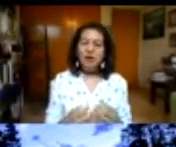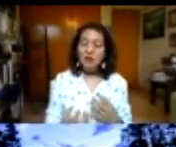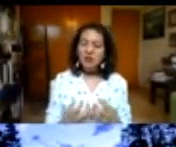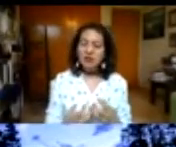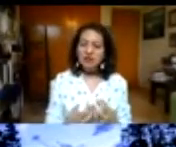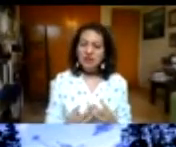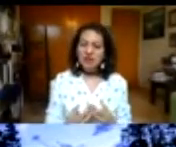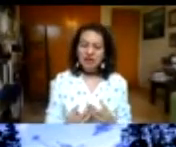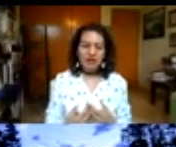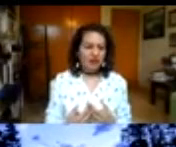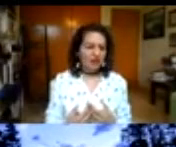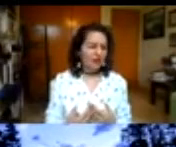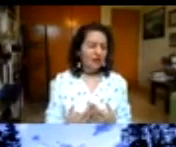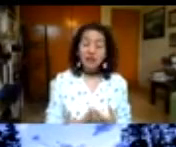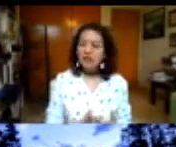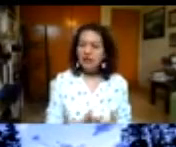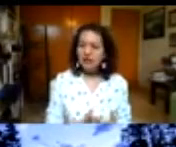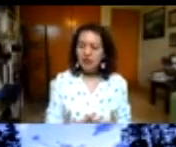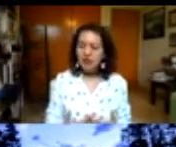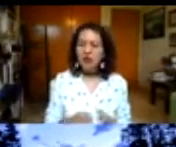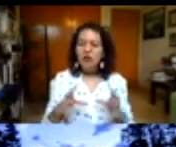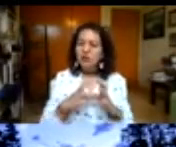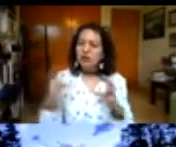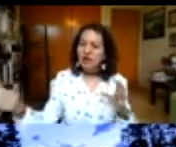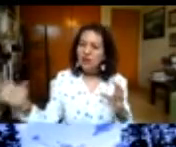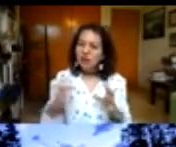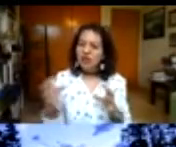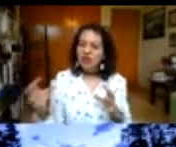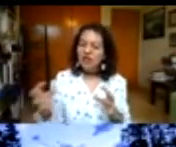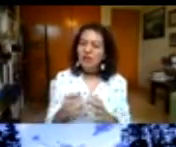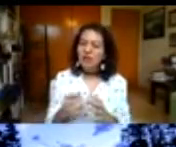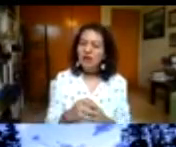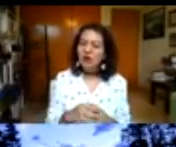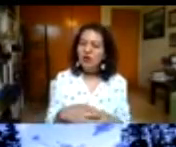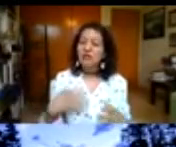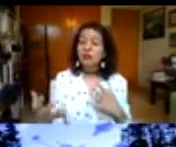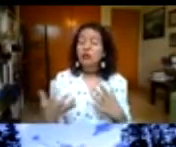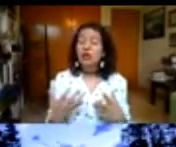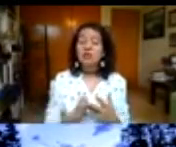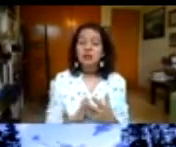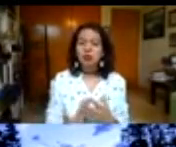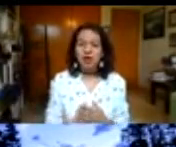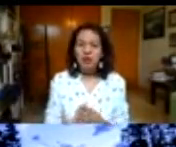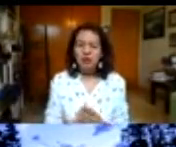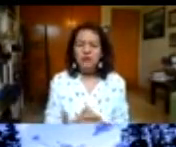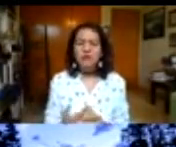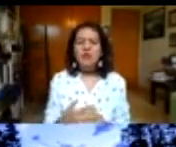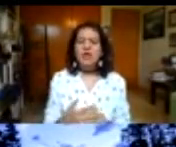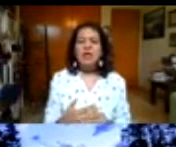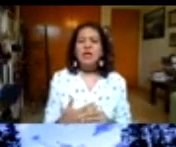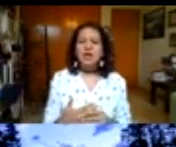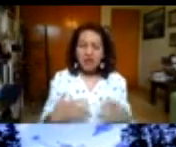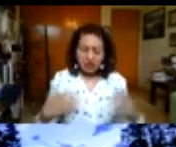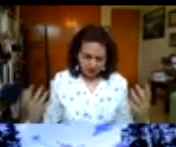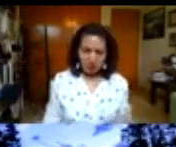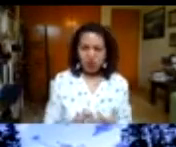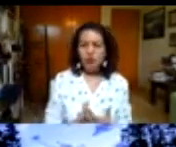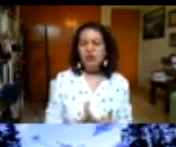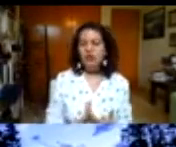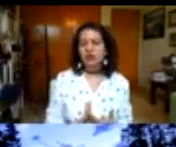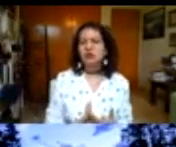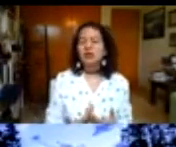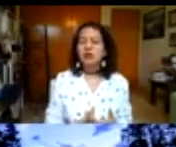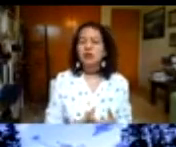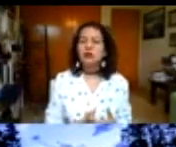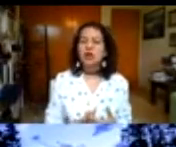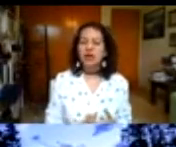cuando hablamos de este término, lo asociamos directamente con las diputadas y diputados. Y, por